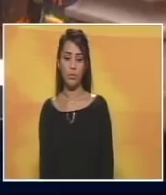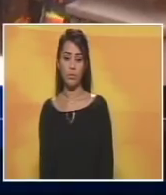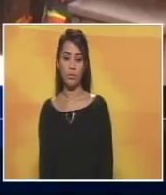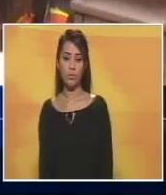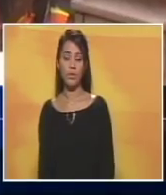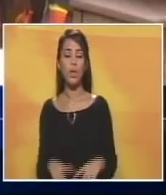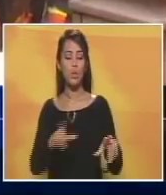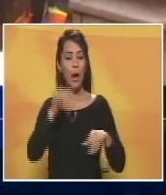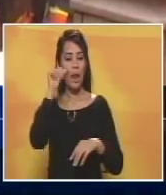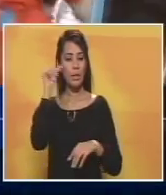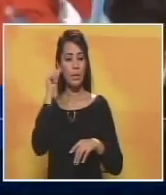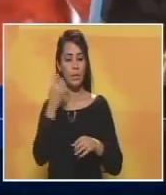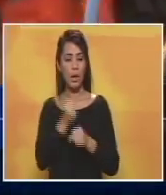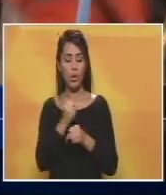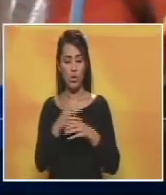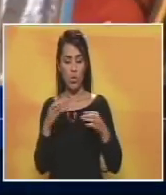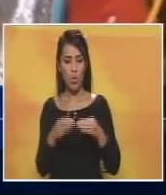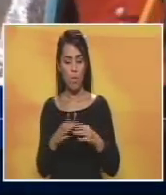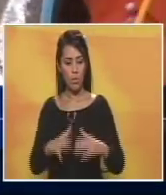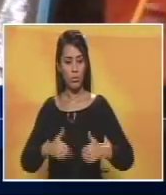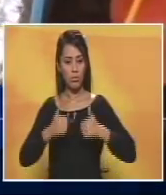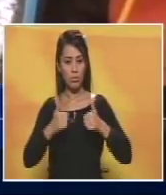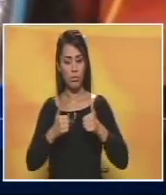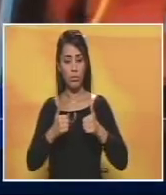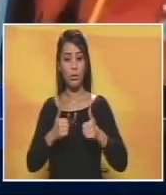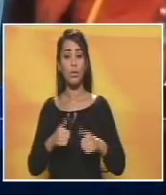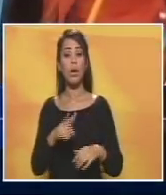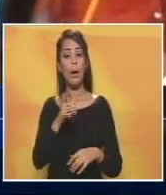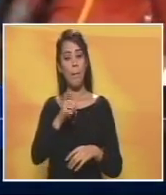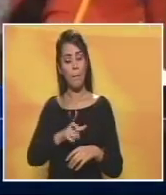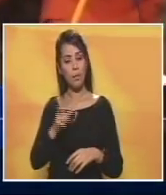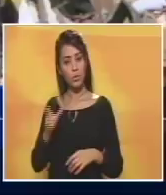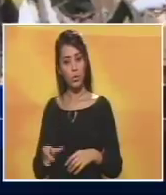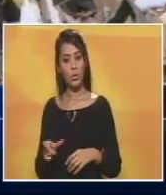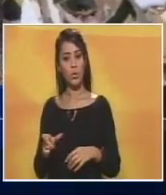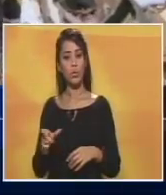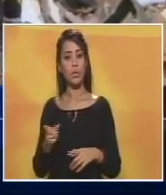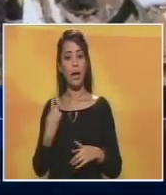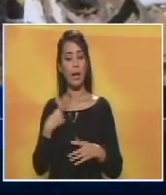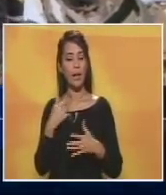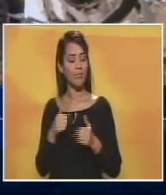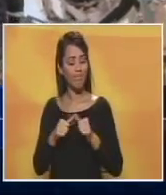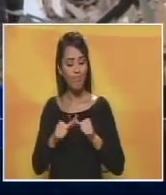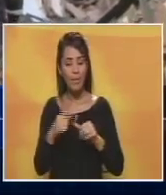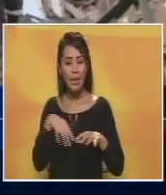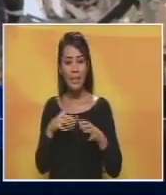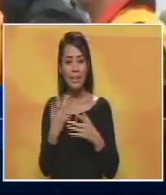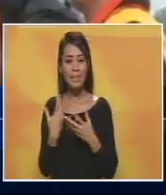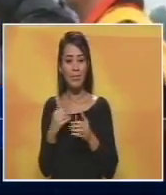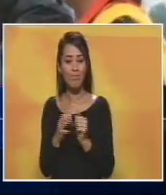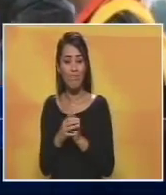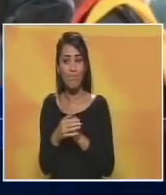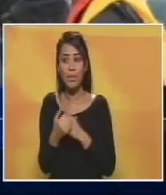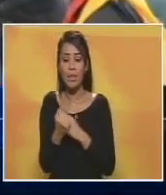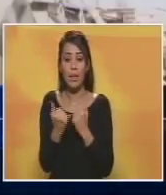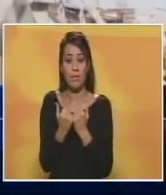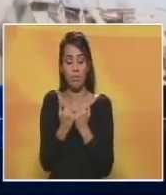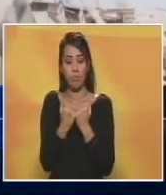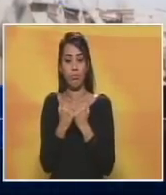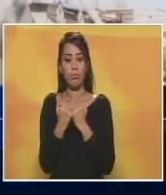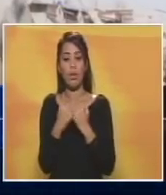En Taiwán, equipos de salvamento han logrado rescatar varias de las personas que permanecían atrapadas tras el terremoto de